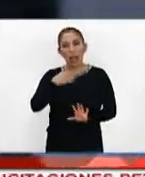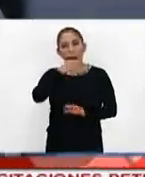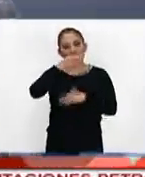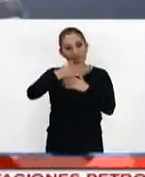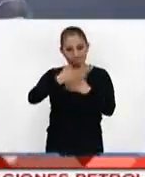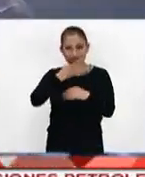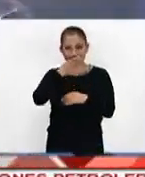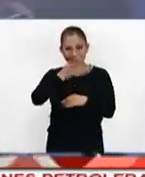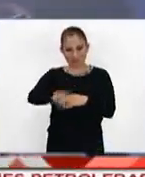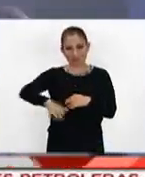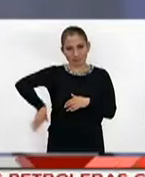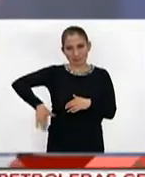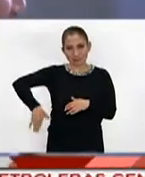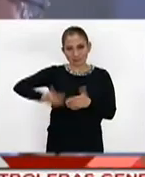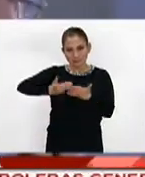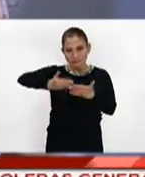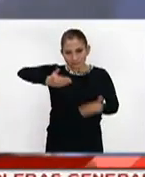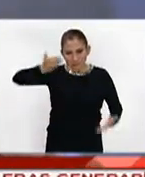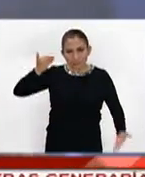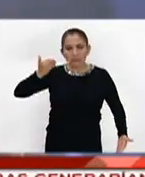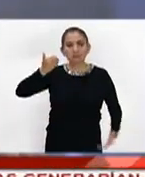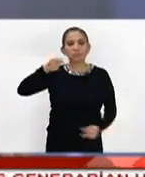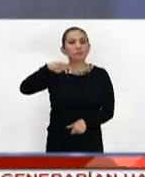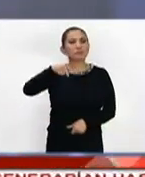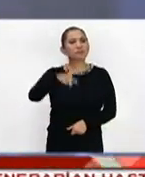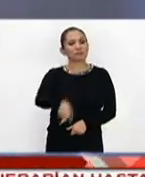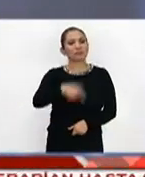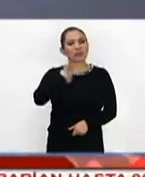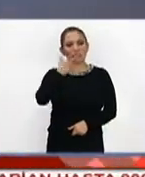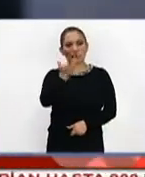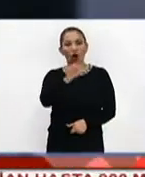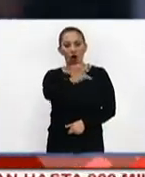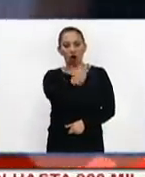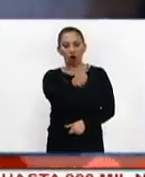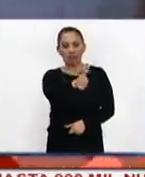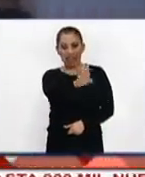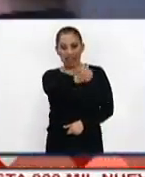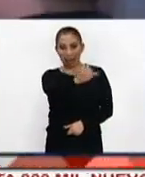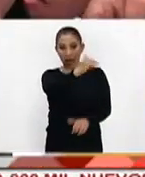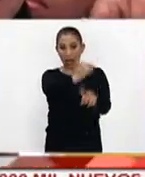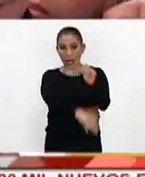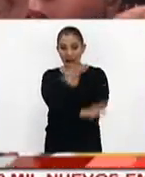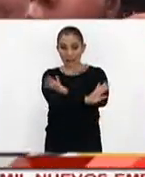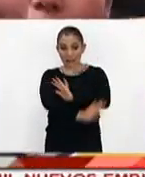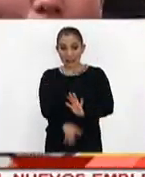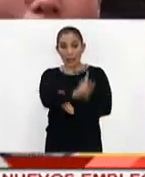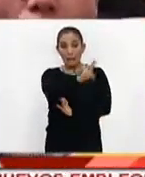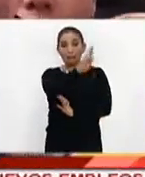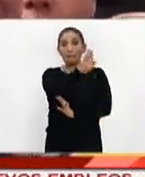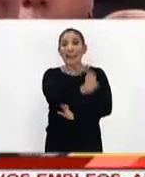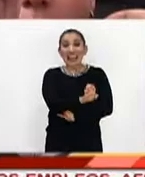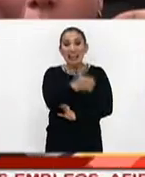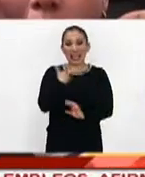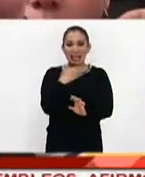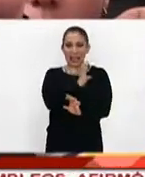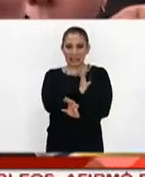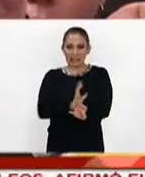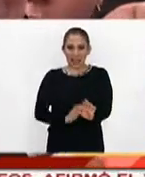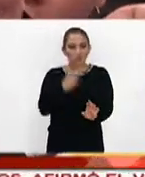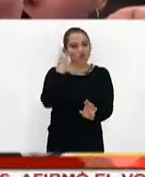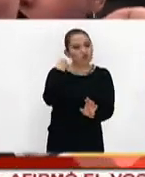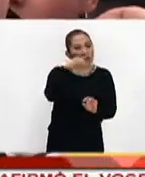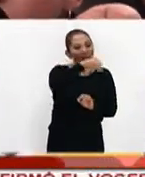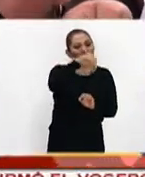como lo hemos venido anunciando, este 11 de enero terminan ya las precampañas, luego viene una veda